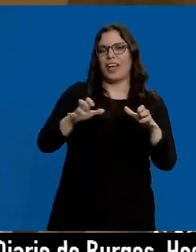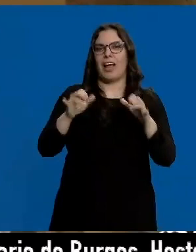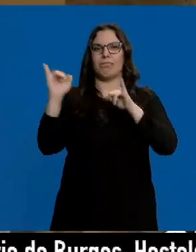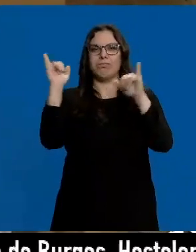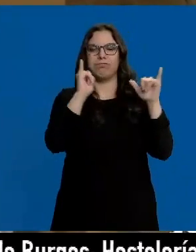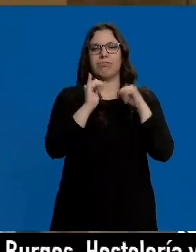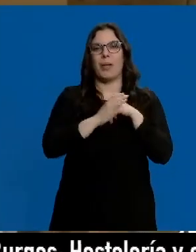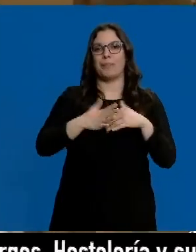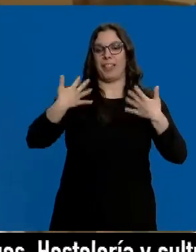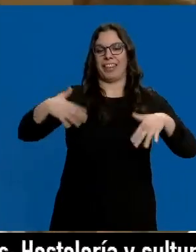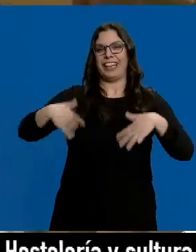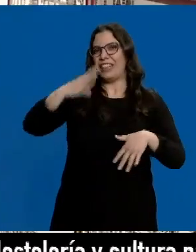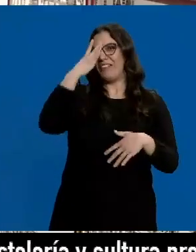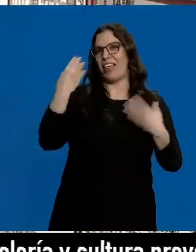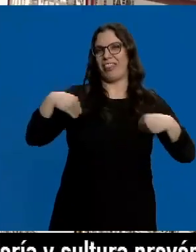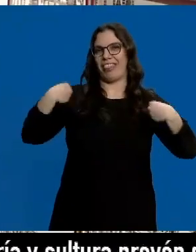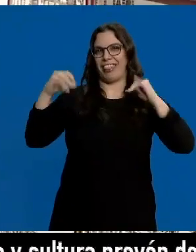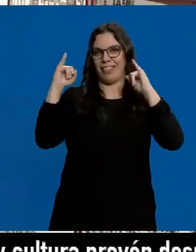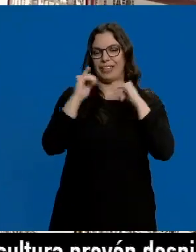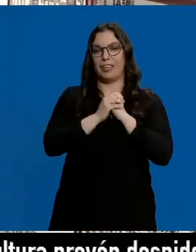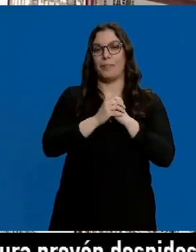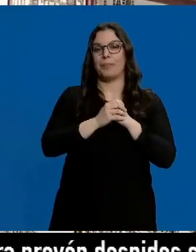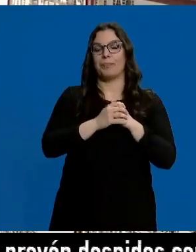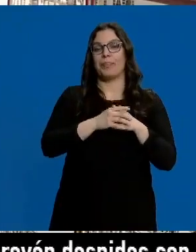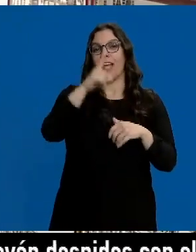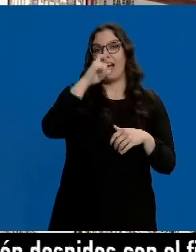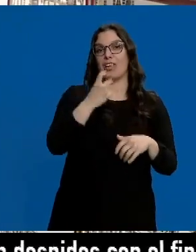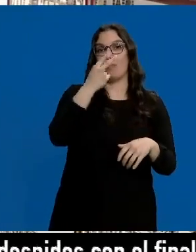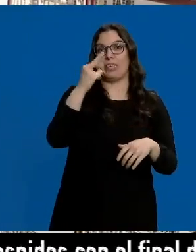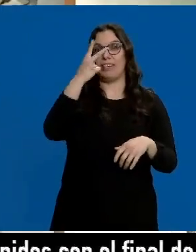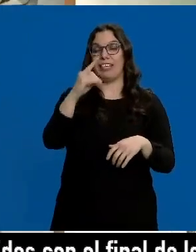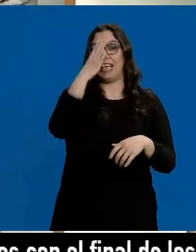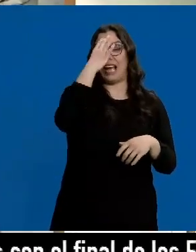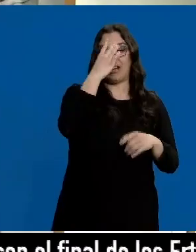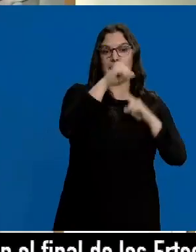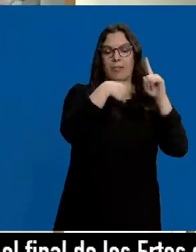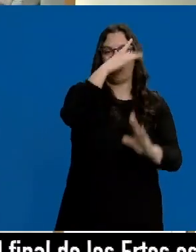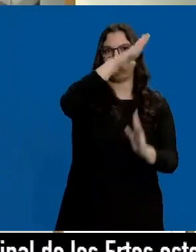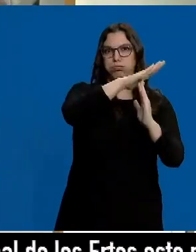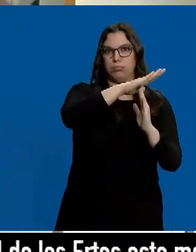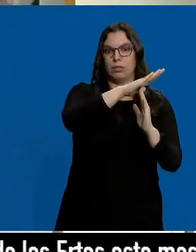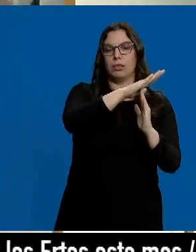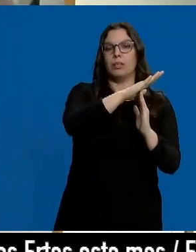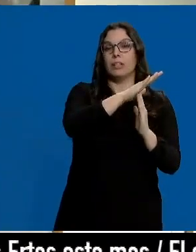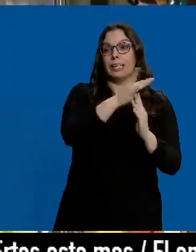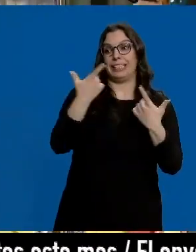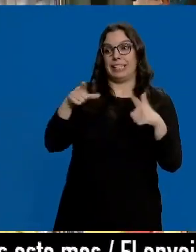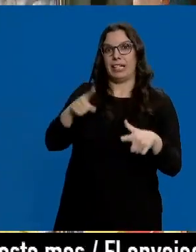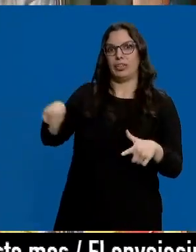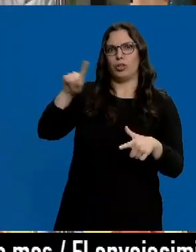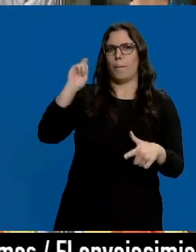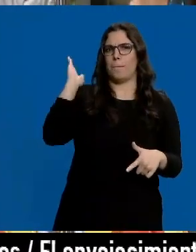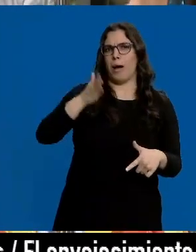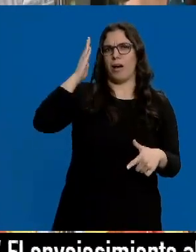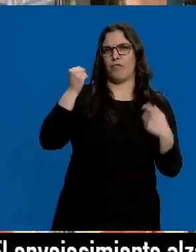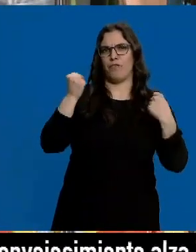Y disfrazarme, es muy divertido. Tras los carnavales de 2020, las celebraciones se paralizaron y para este sector ha sido un duro